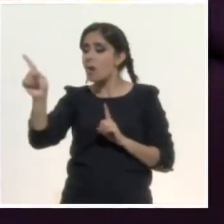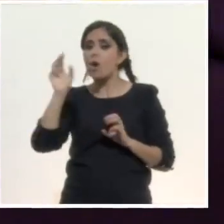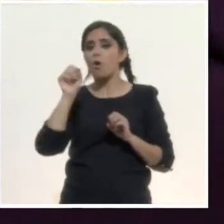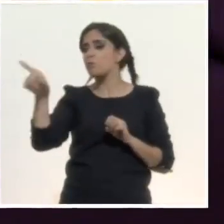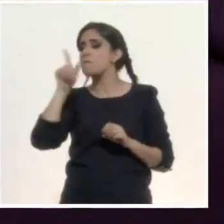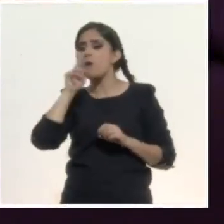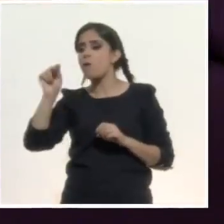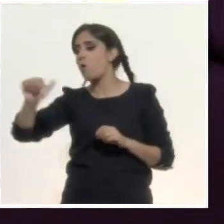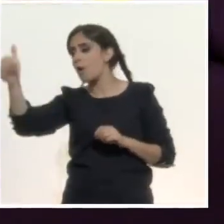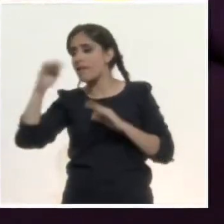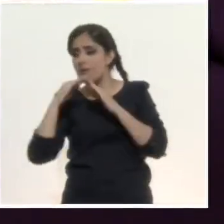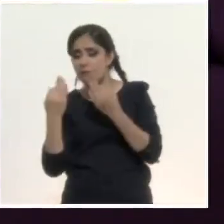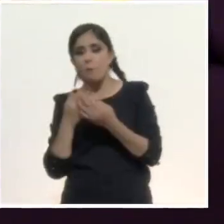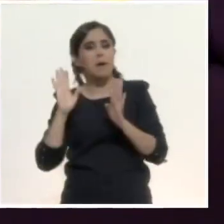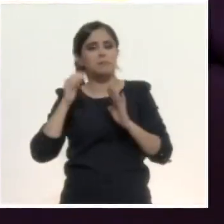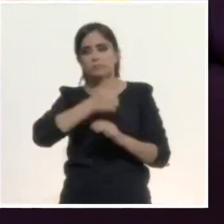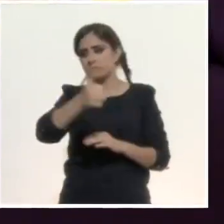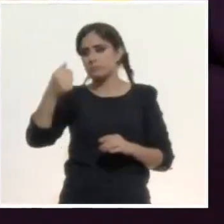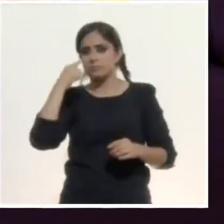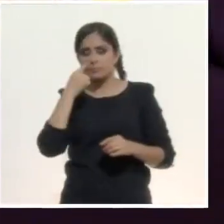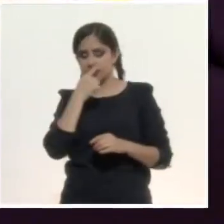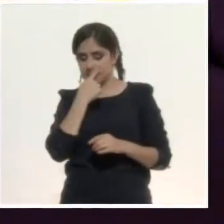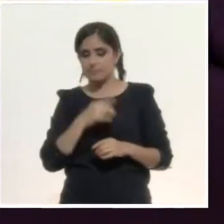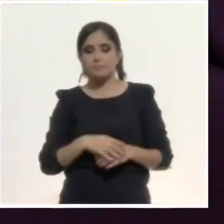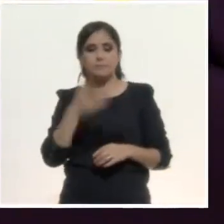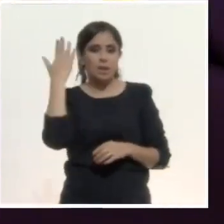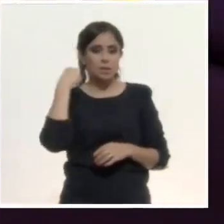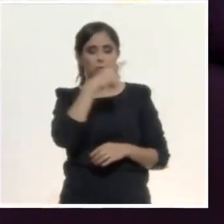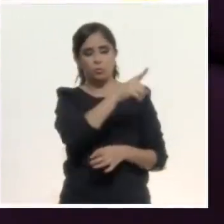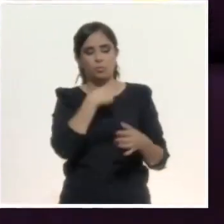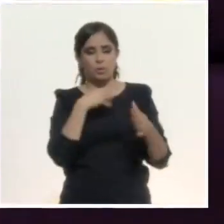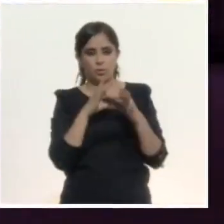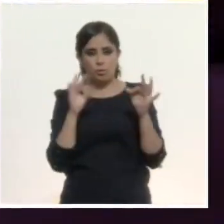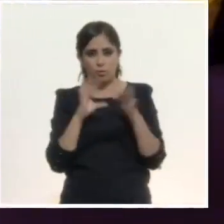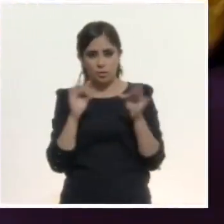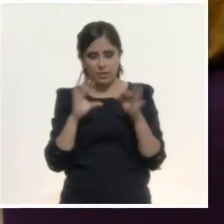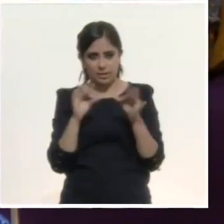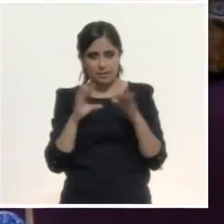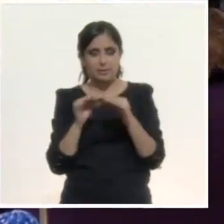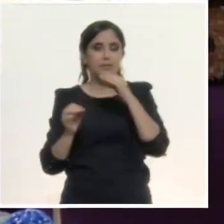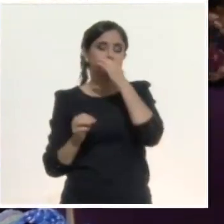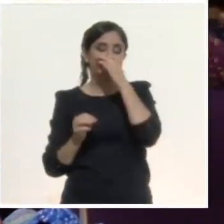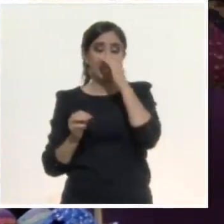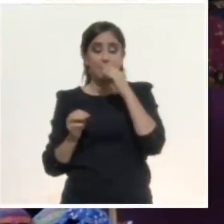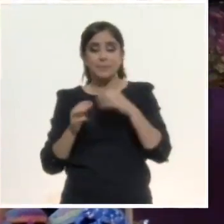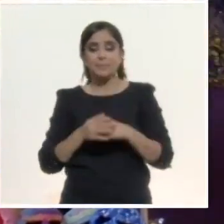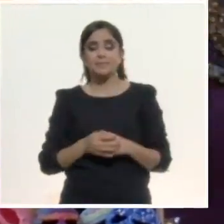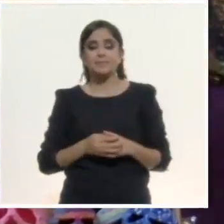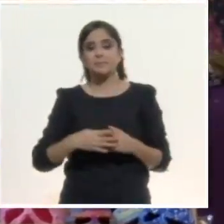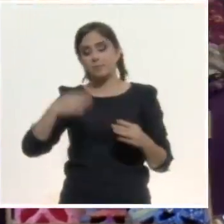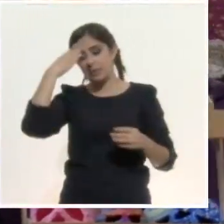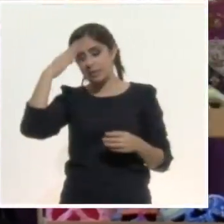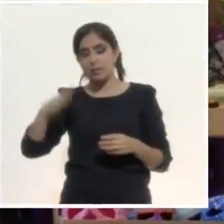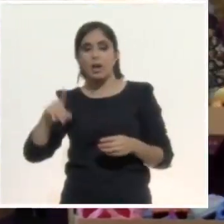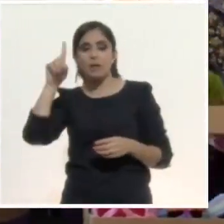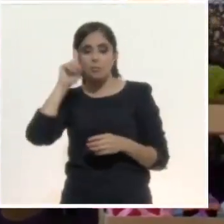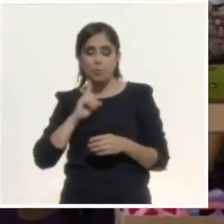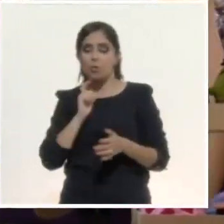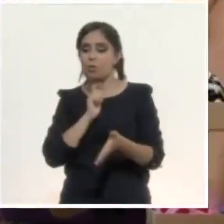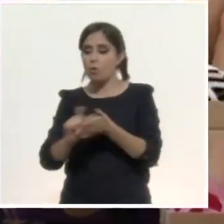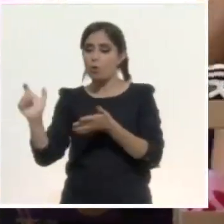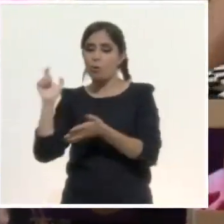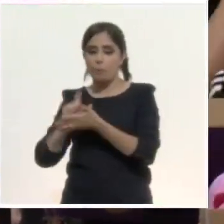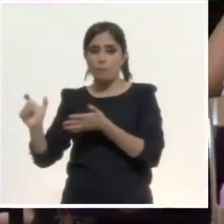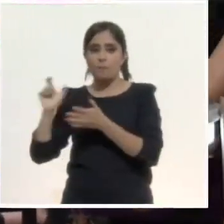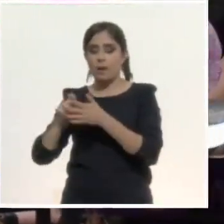Pues es sí, válido. Y lo otro, creo que esto tú nos lo contabas aquí, compañero, de que va la señora que les compra la